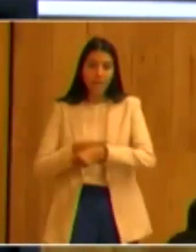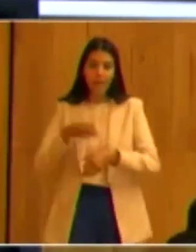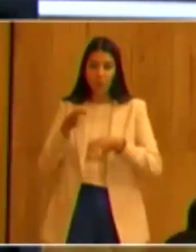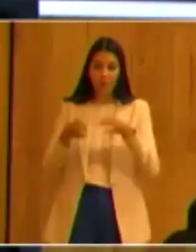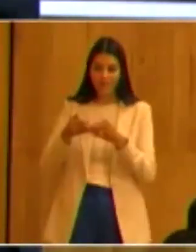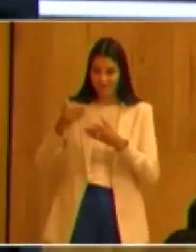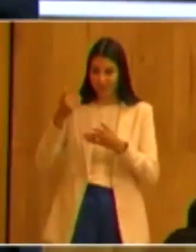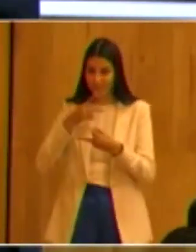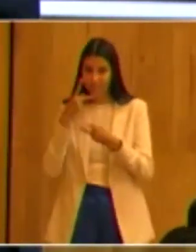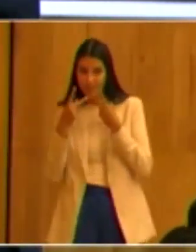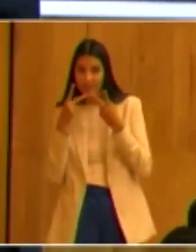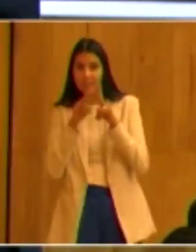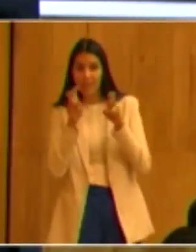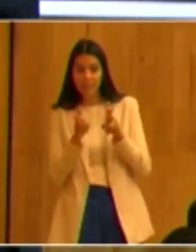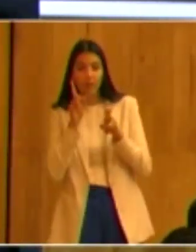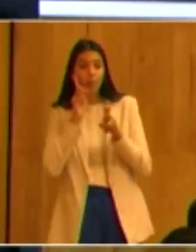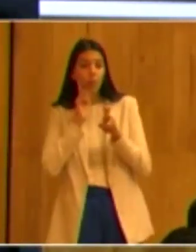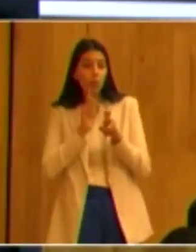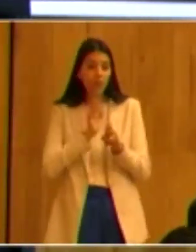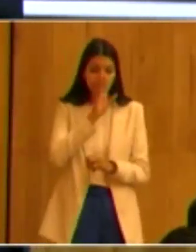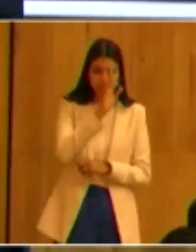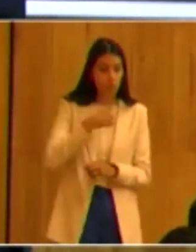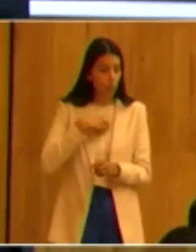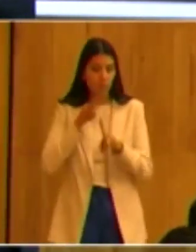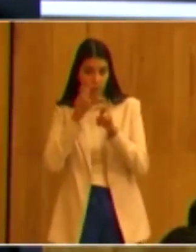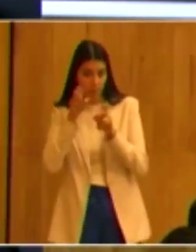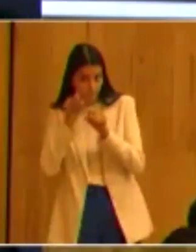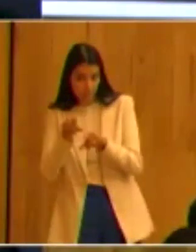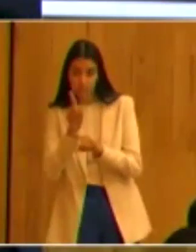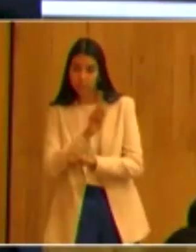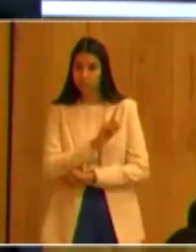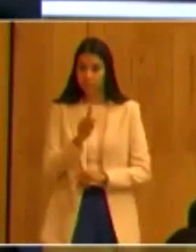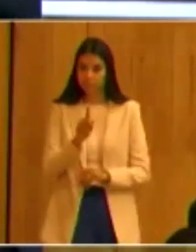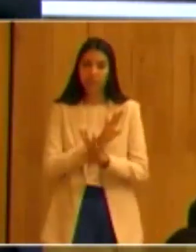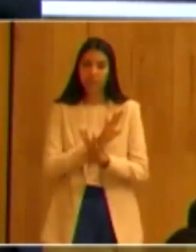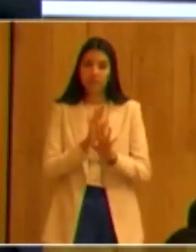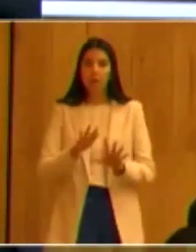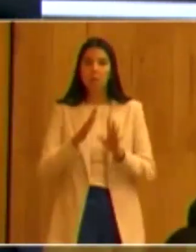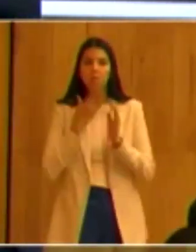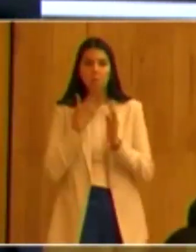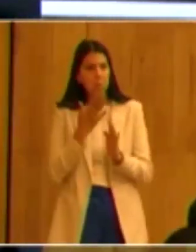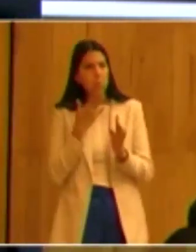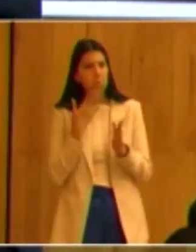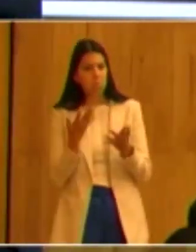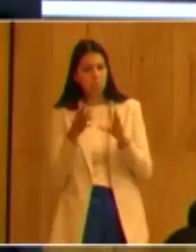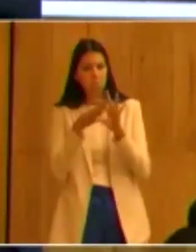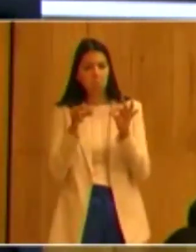torno a los temas de género, ya no voy a abordar yo nada de eso, creo que fue bastante acertada y muy